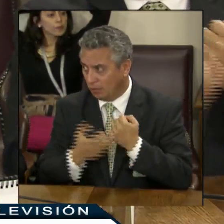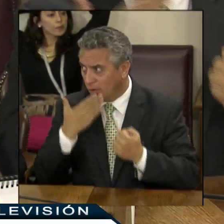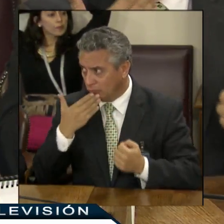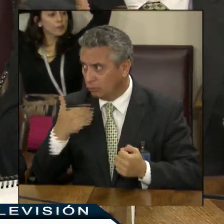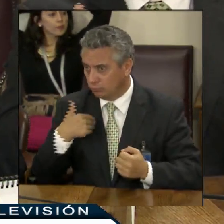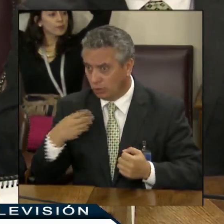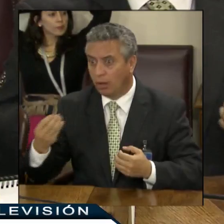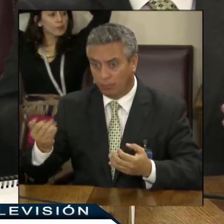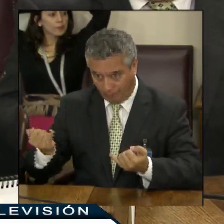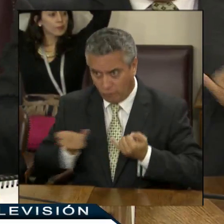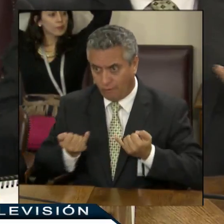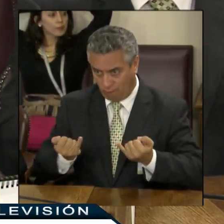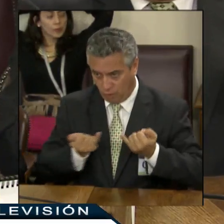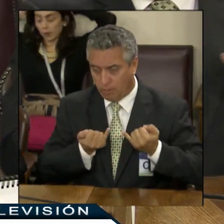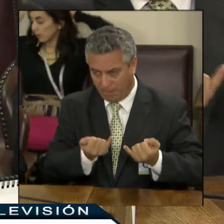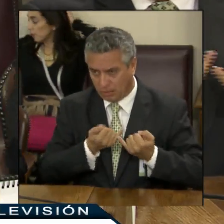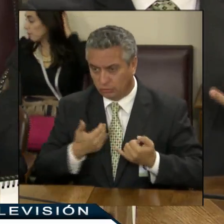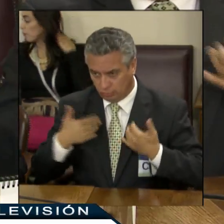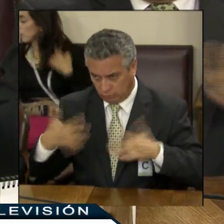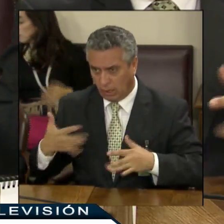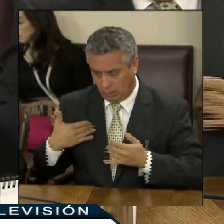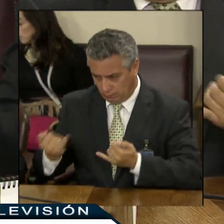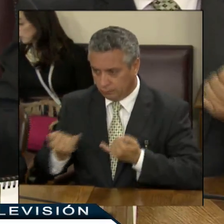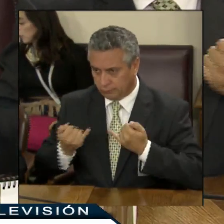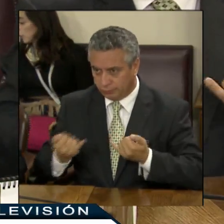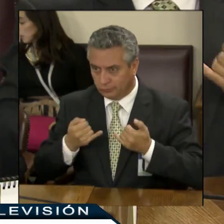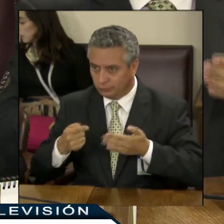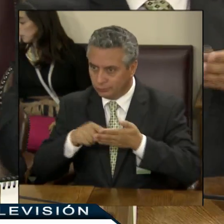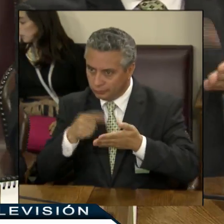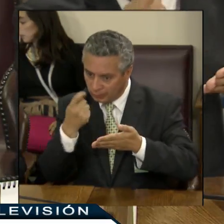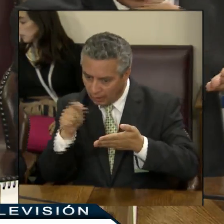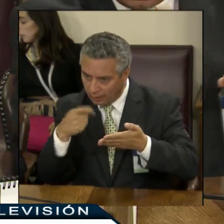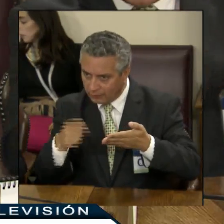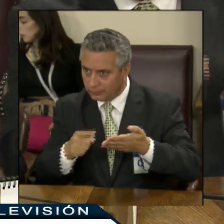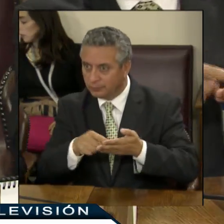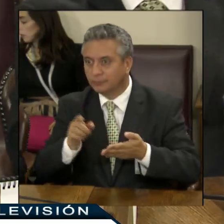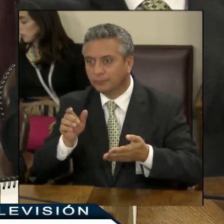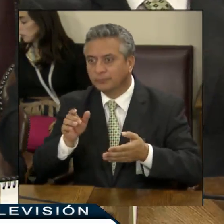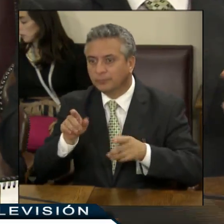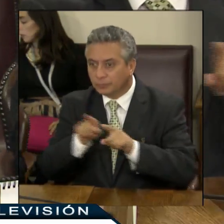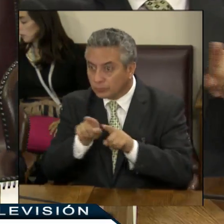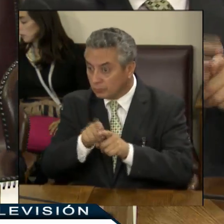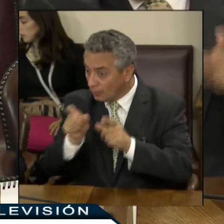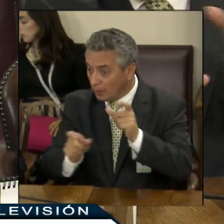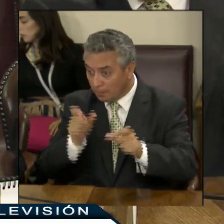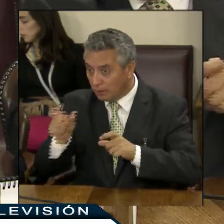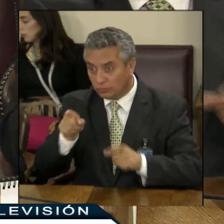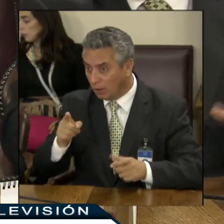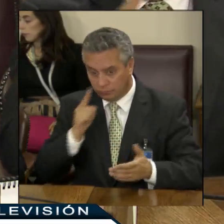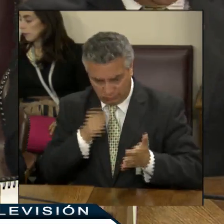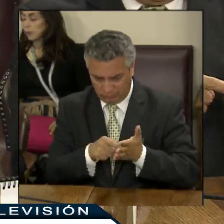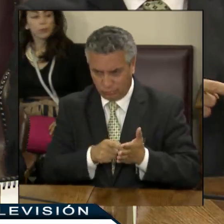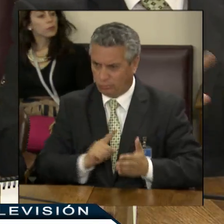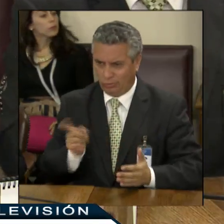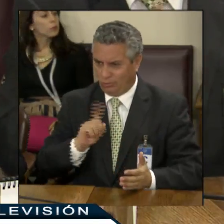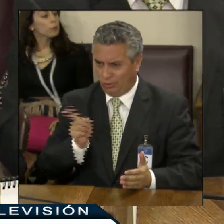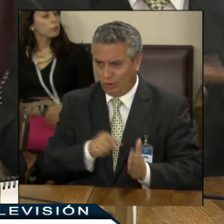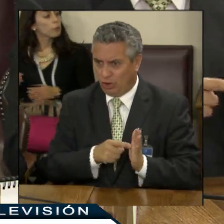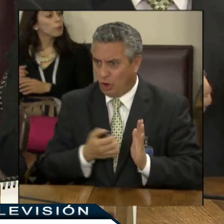he recibido información de de la calificación que a juicio de de las personas afectadas no